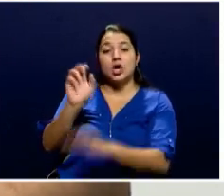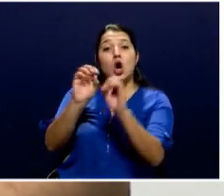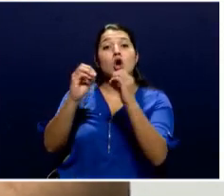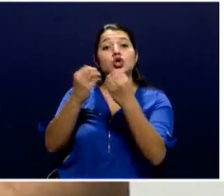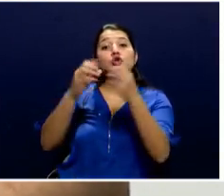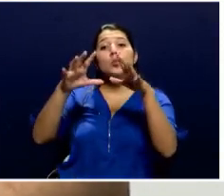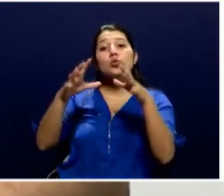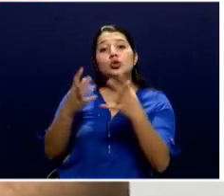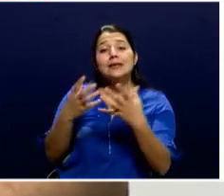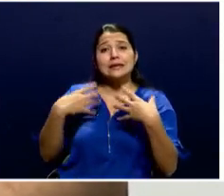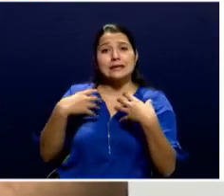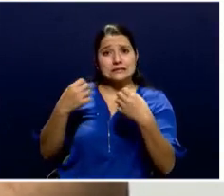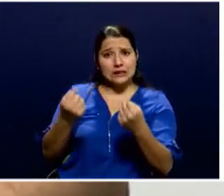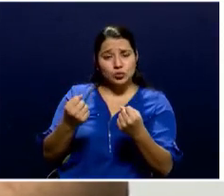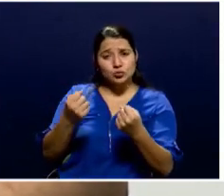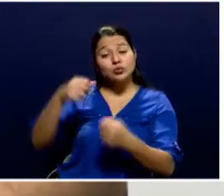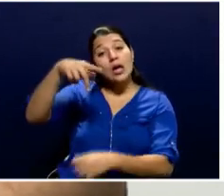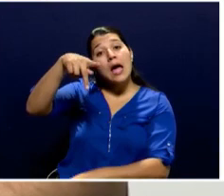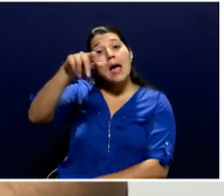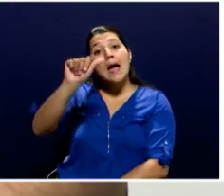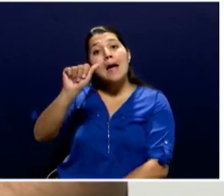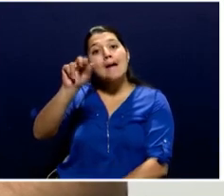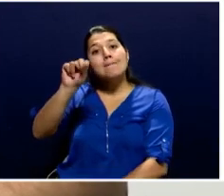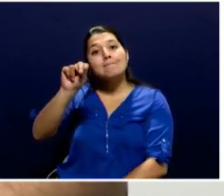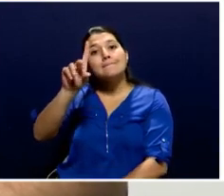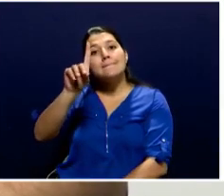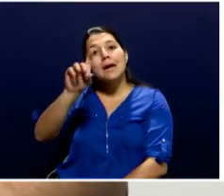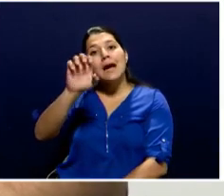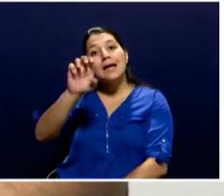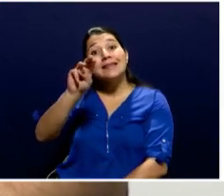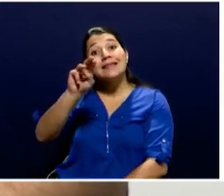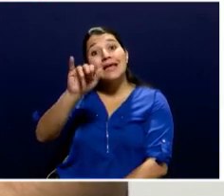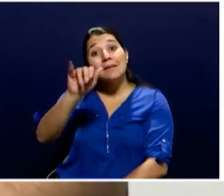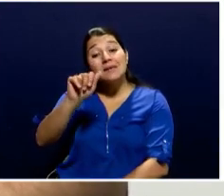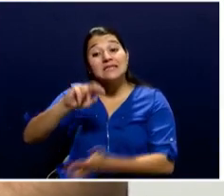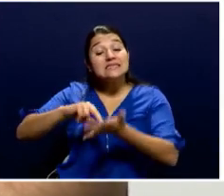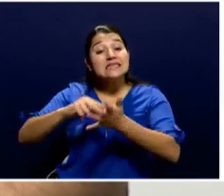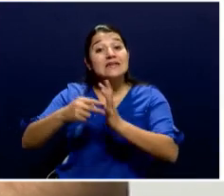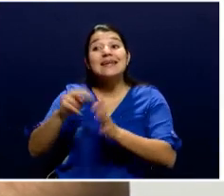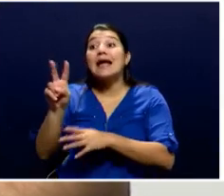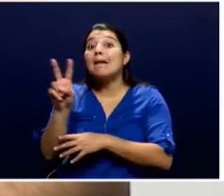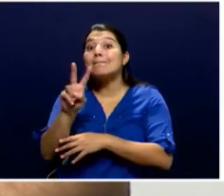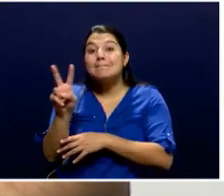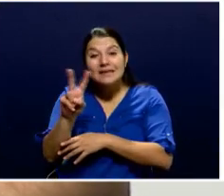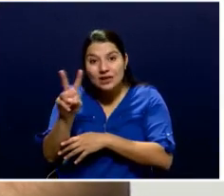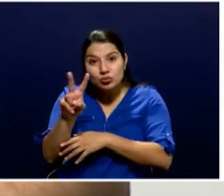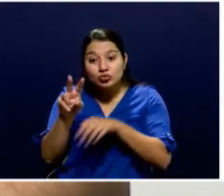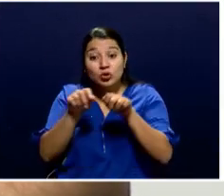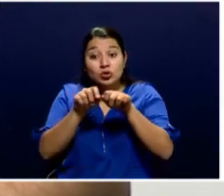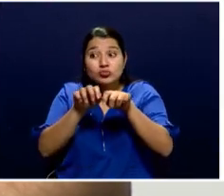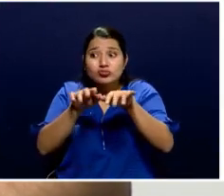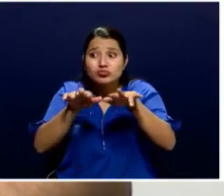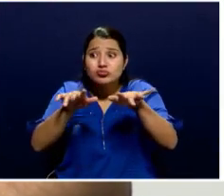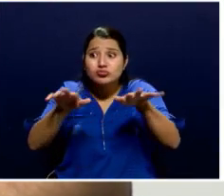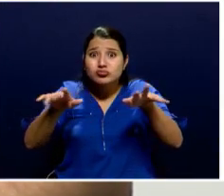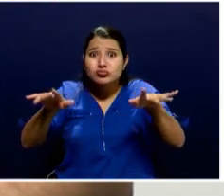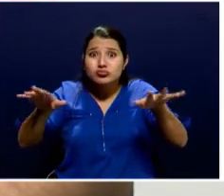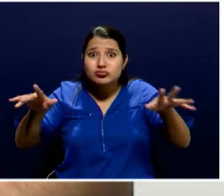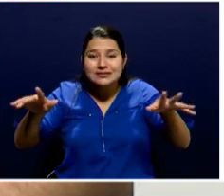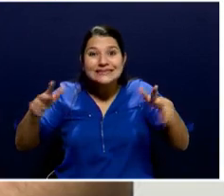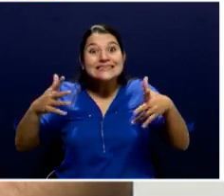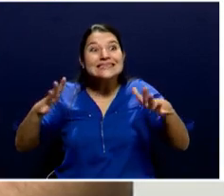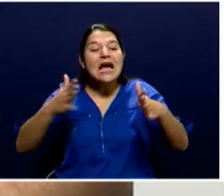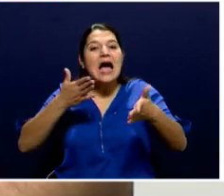que hay un virus que está afectando cierta cantidad de gente, pero esta afectación de la cantidad de gente ya